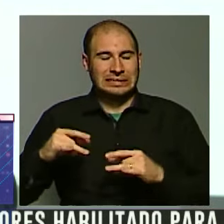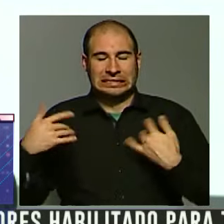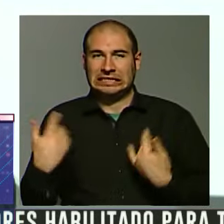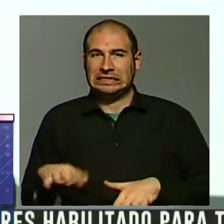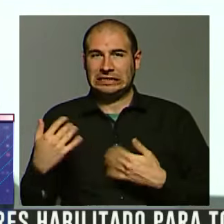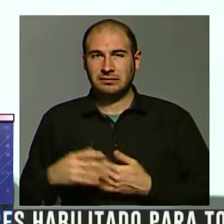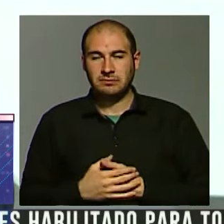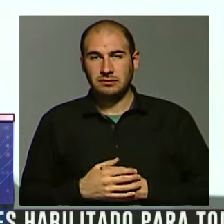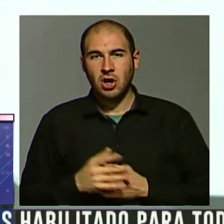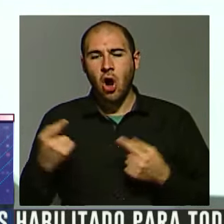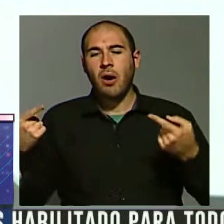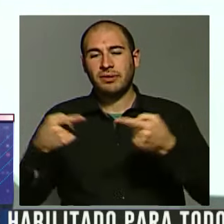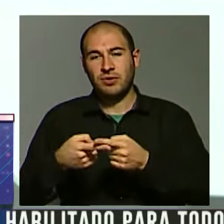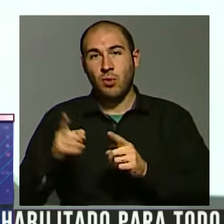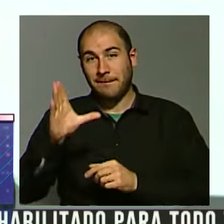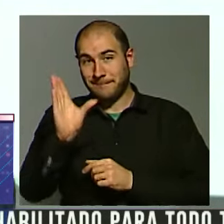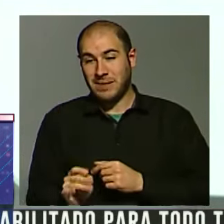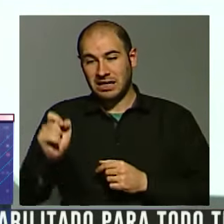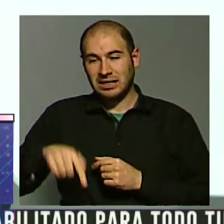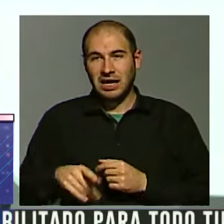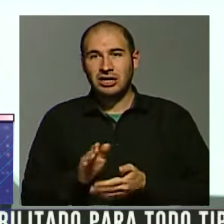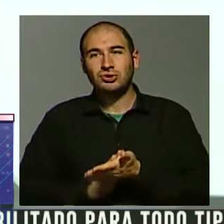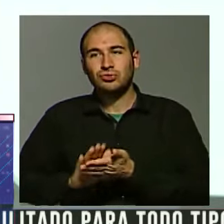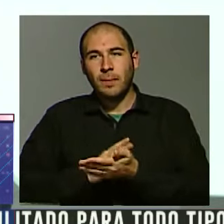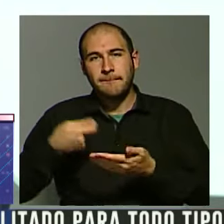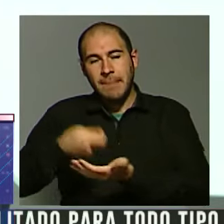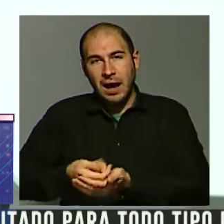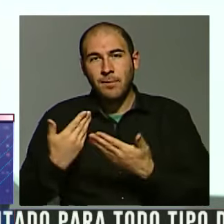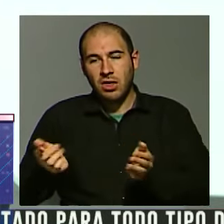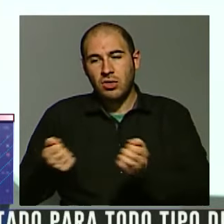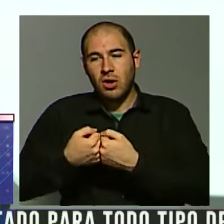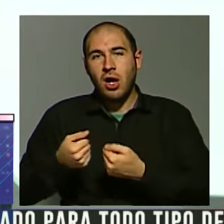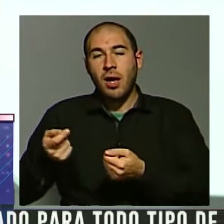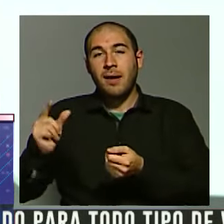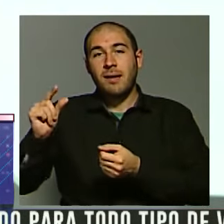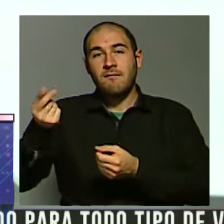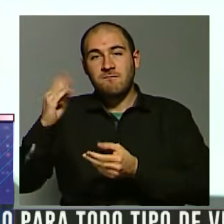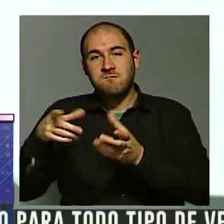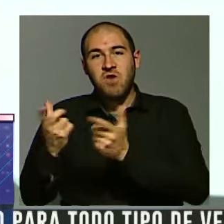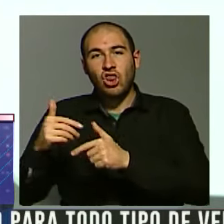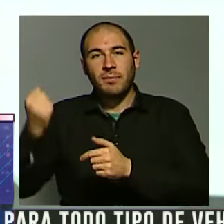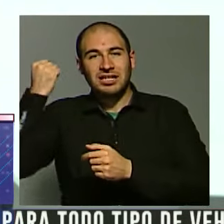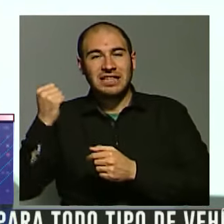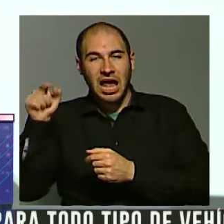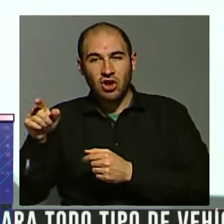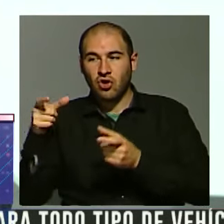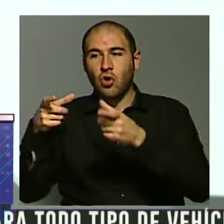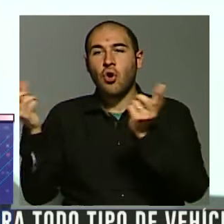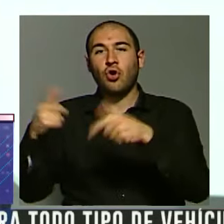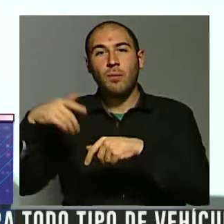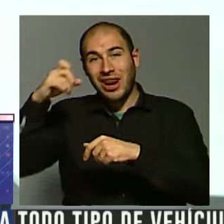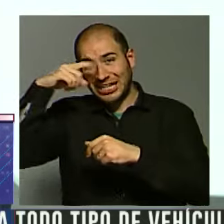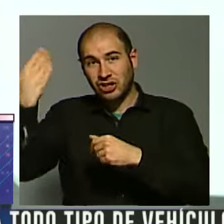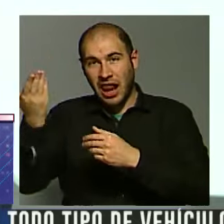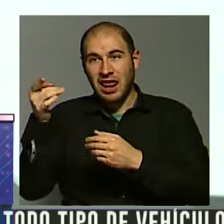delicada y uno lo que busca como país es la solvencia y el blindaje del Fondo Monetario. El Fondo Monetario es un organismo